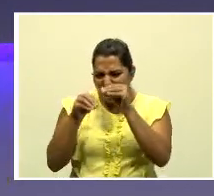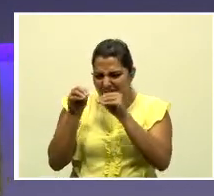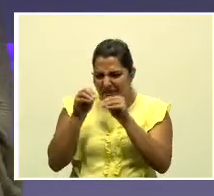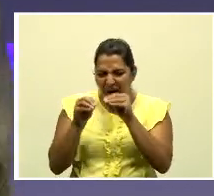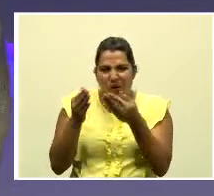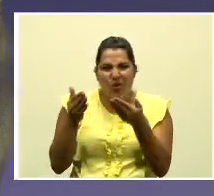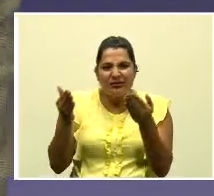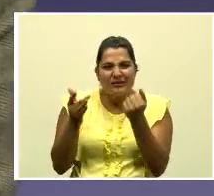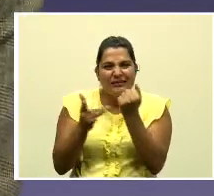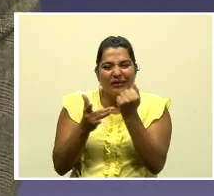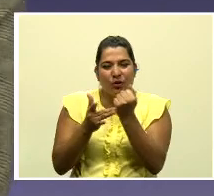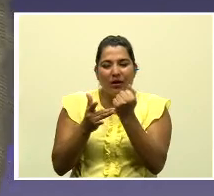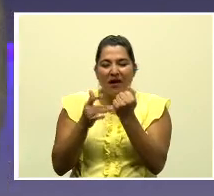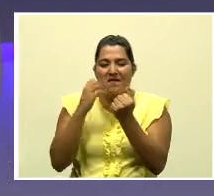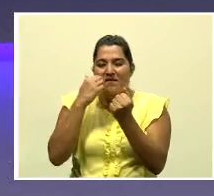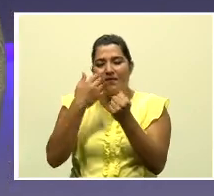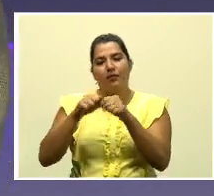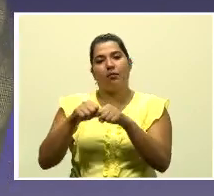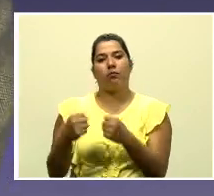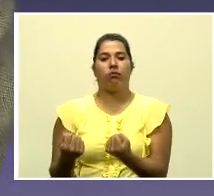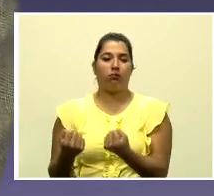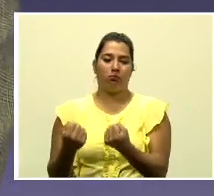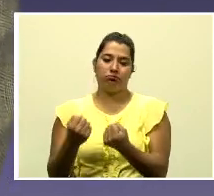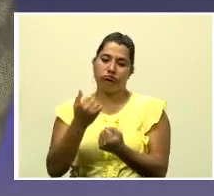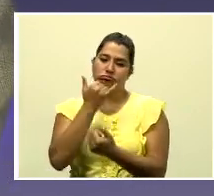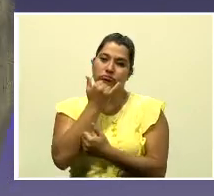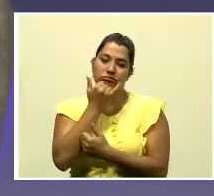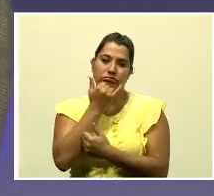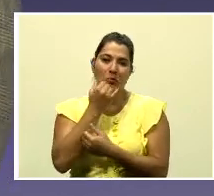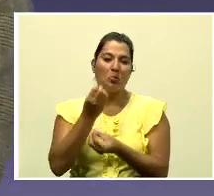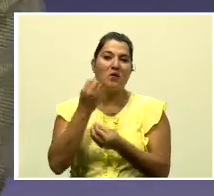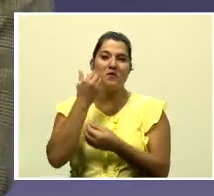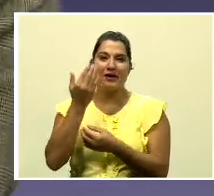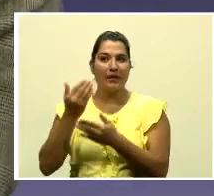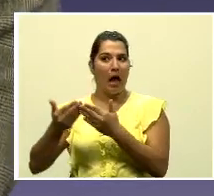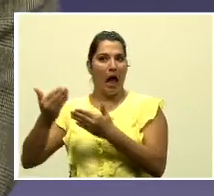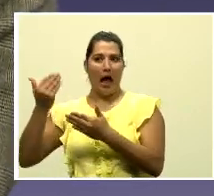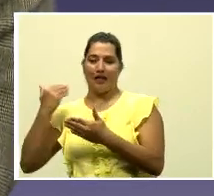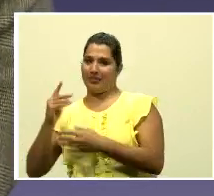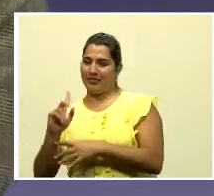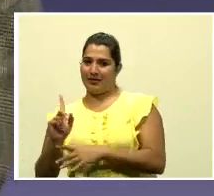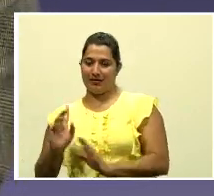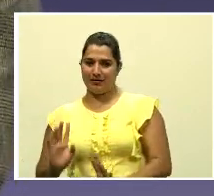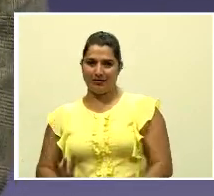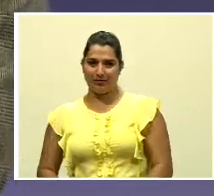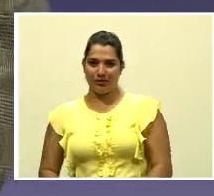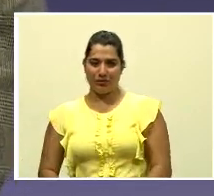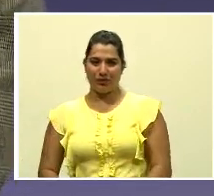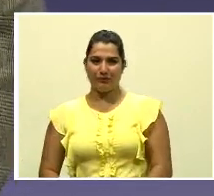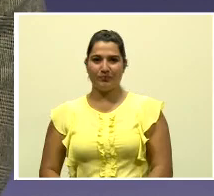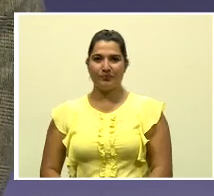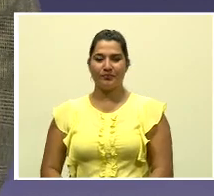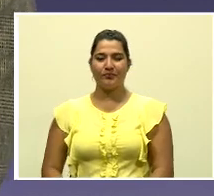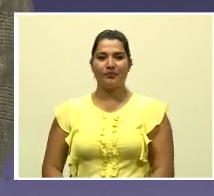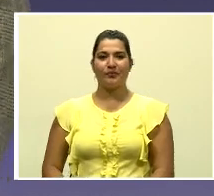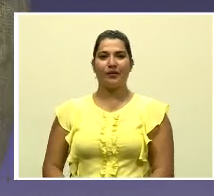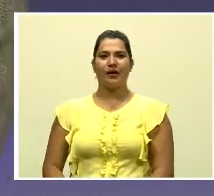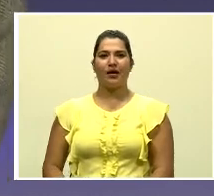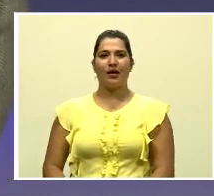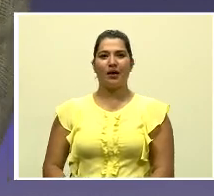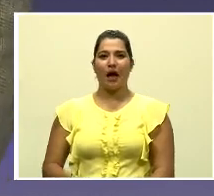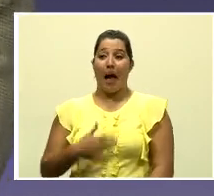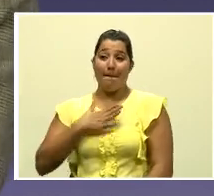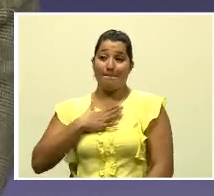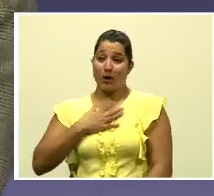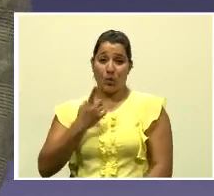electrónicos y sabemos que esto falla y bueno, una cámara, a mí no me duran